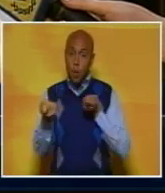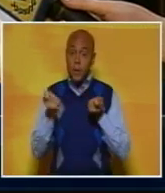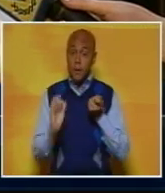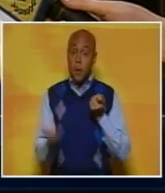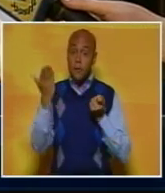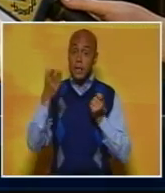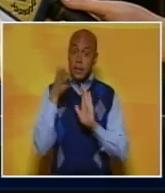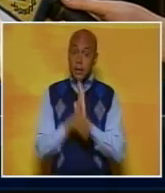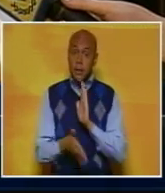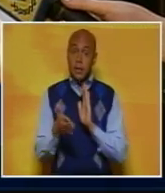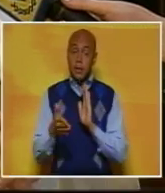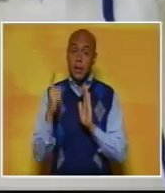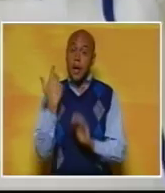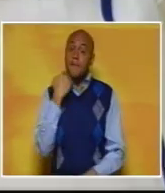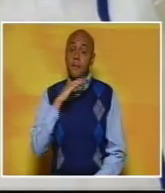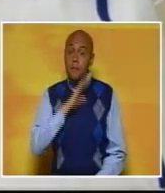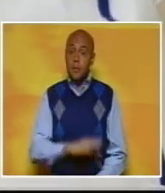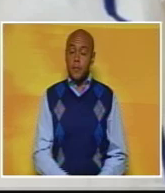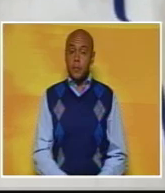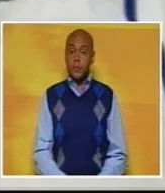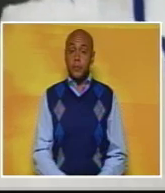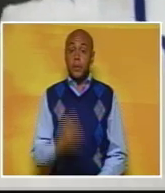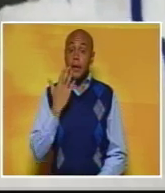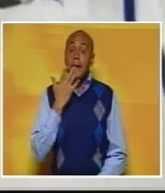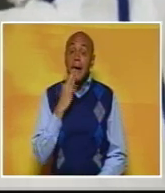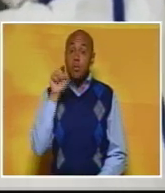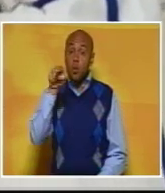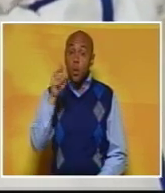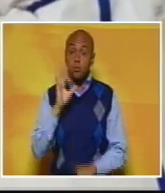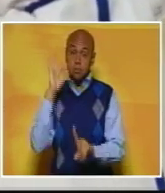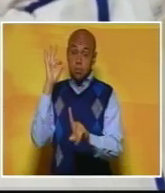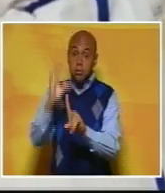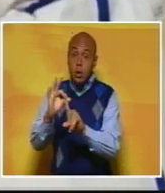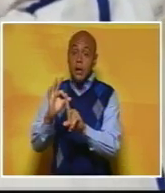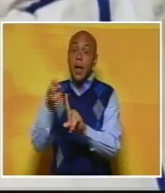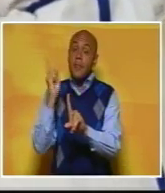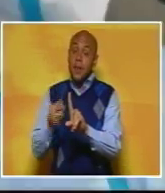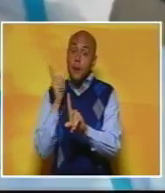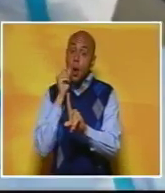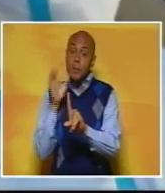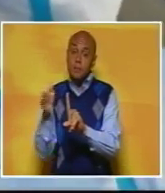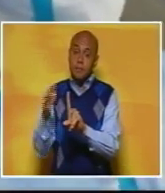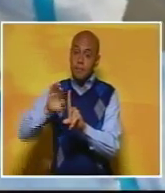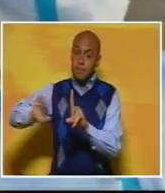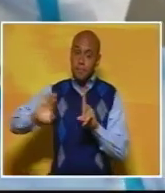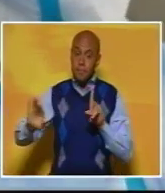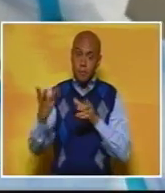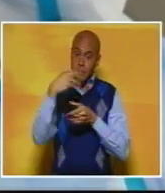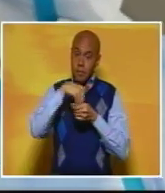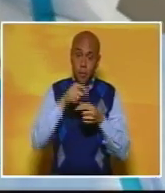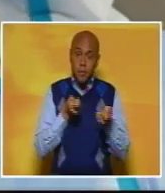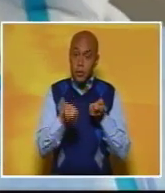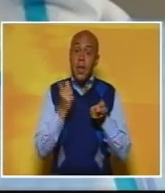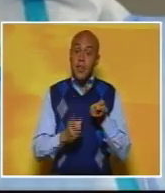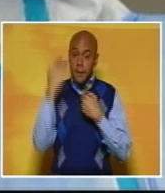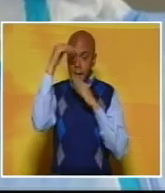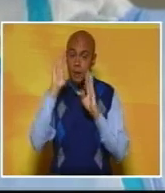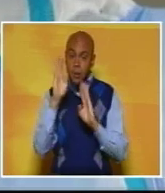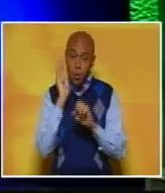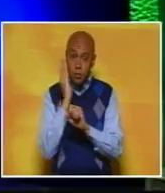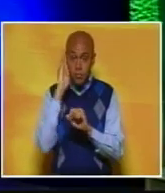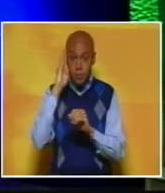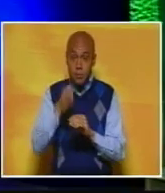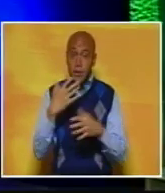el punto de vista sintomático. En caso de contagio, el paciente debe ser aislado y tiene que recibir atención para tratar los